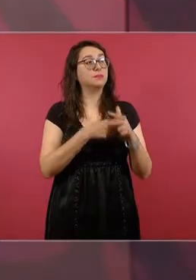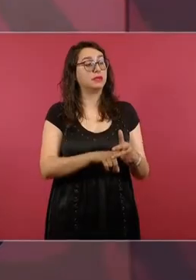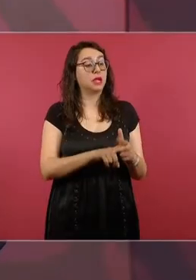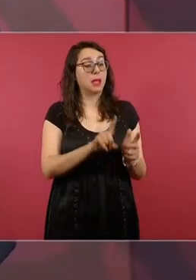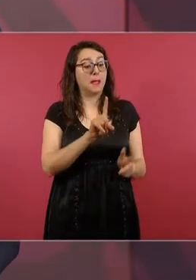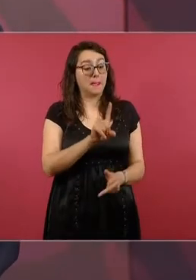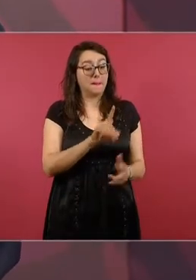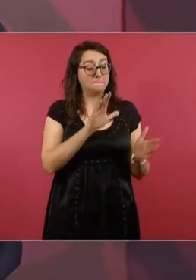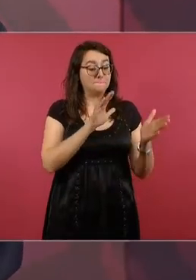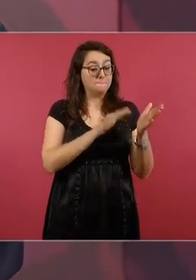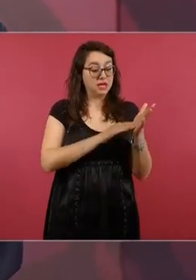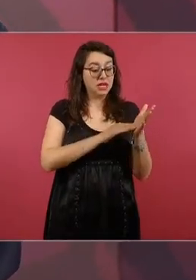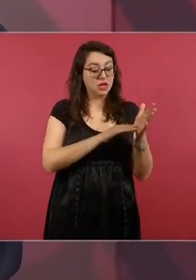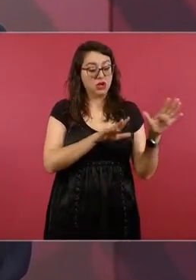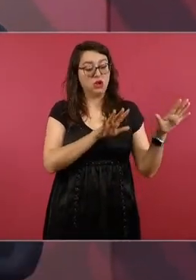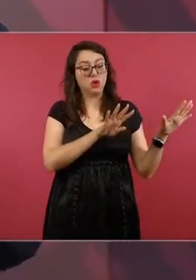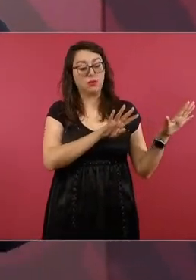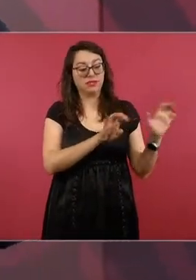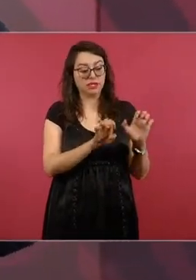1983